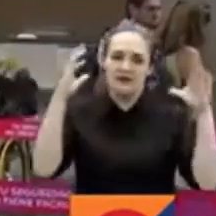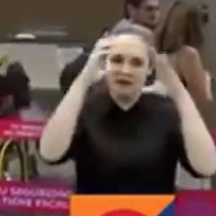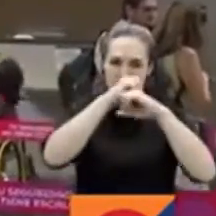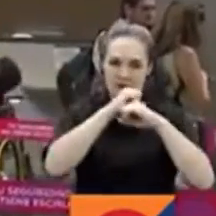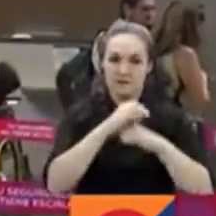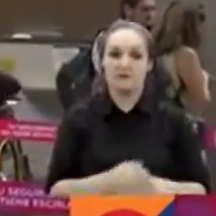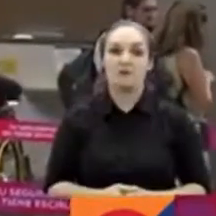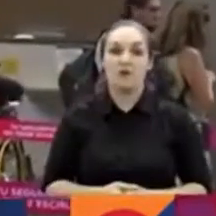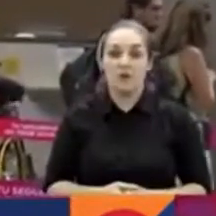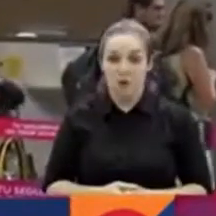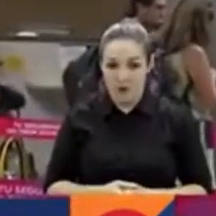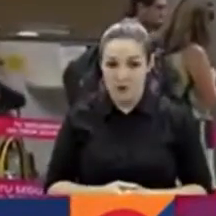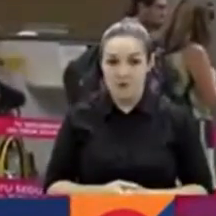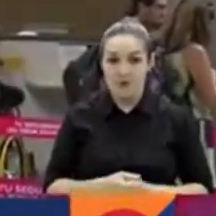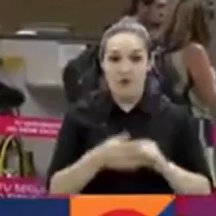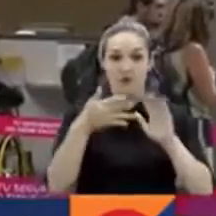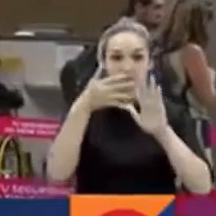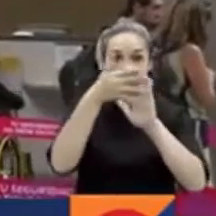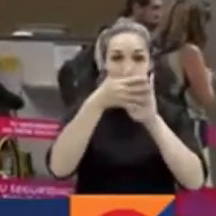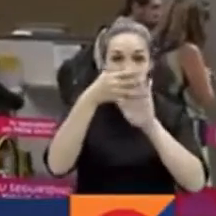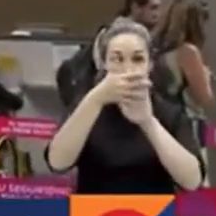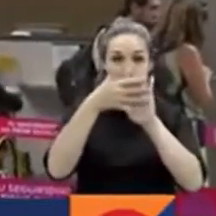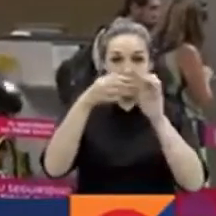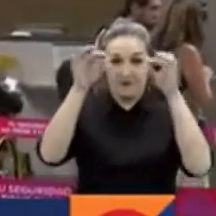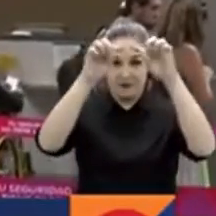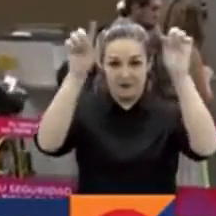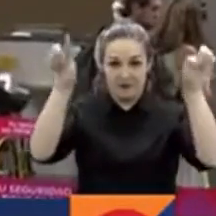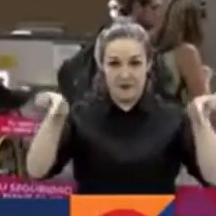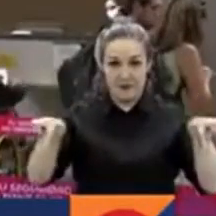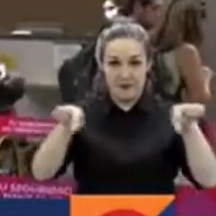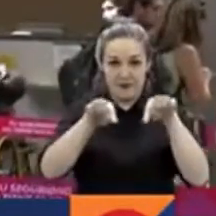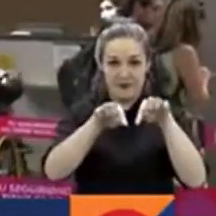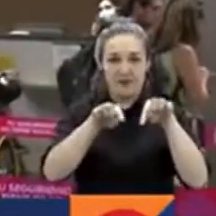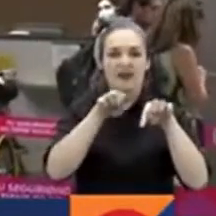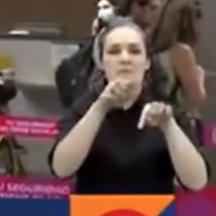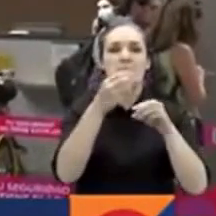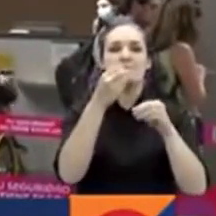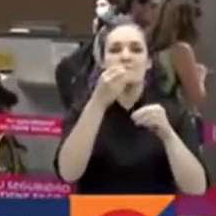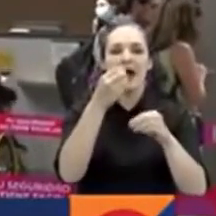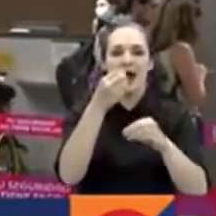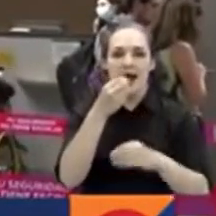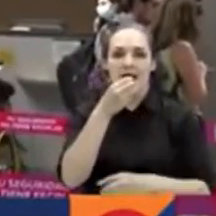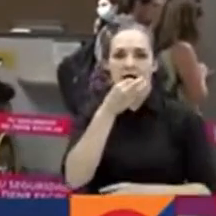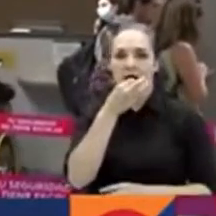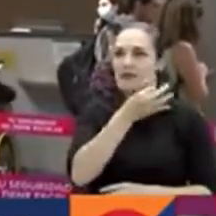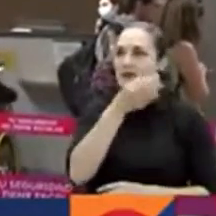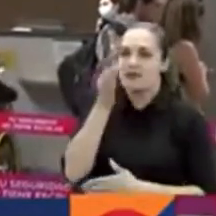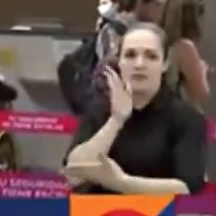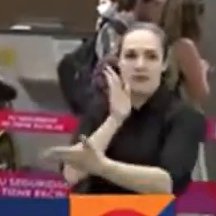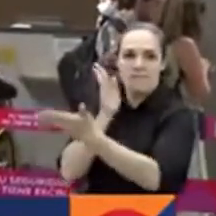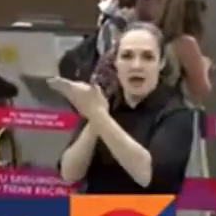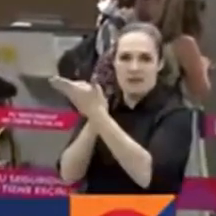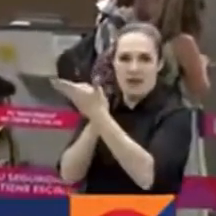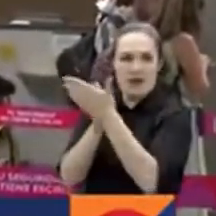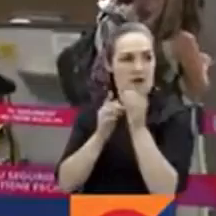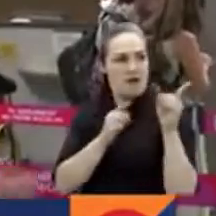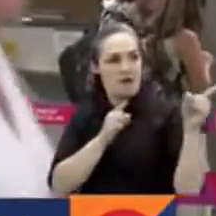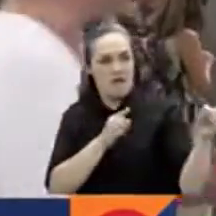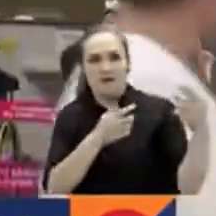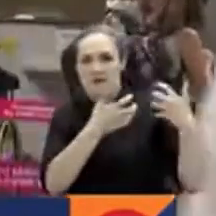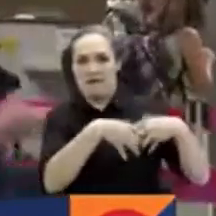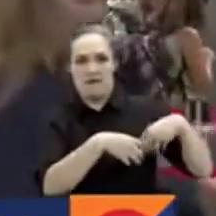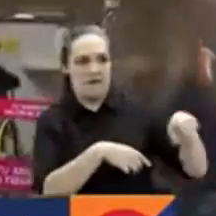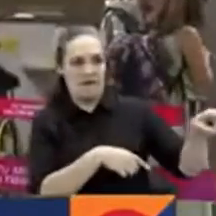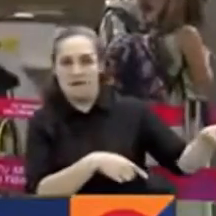noches. Este es el formulario que deben llenar los usuarios para demandar ante la Superintendencia de Industria y Comercio y buscar una